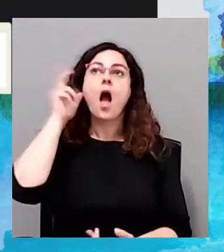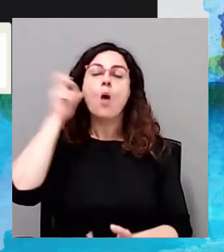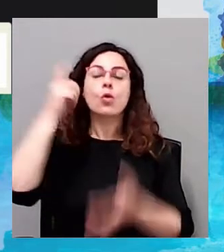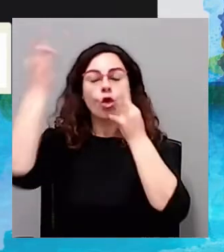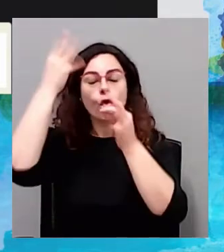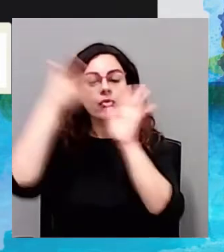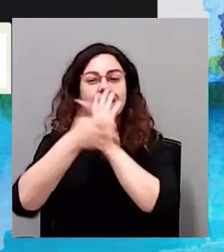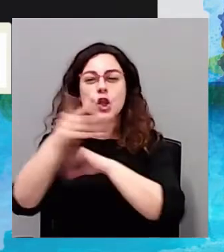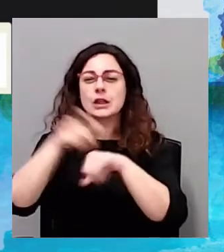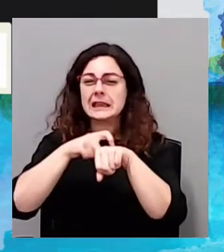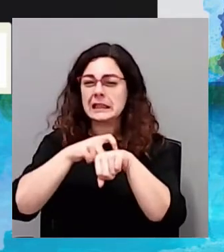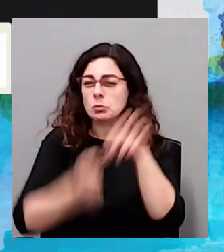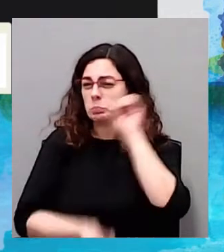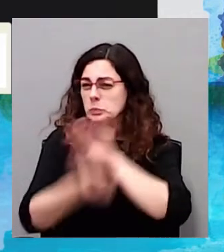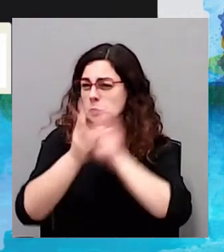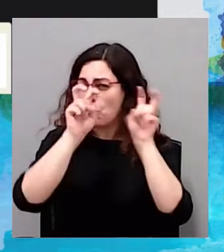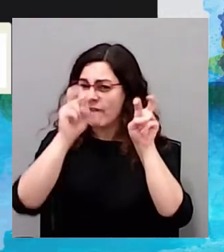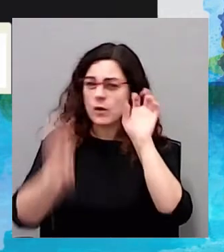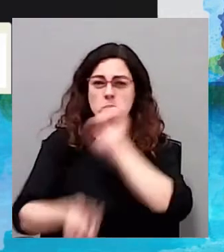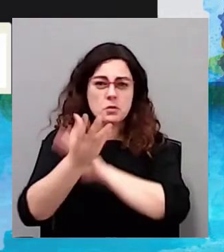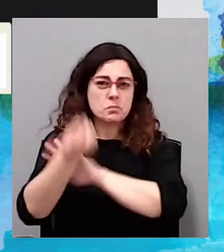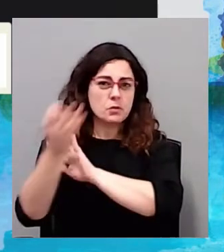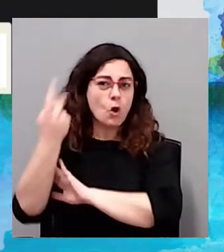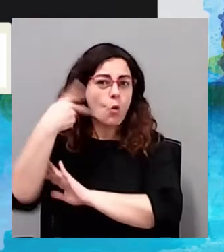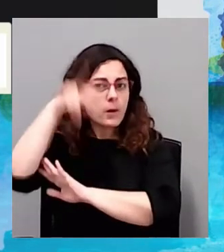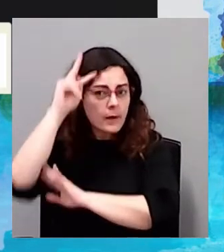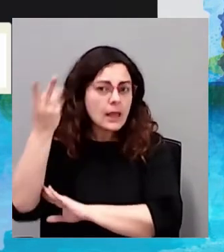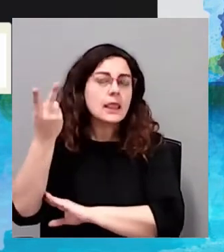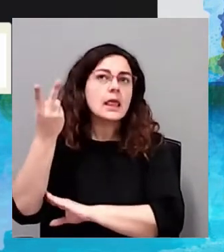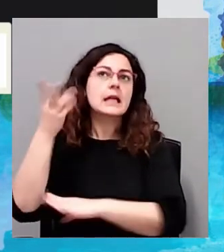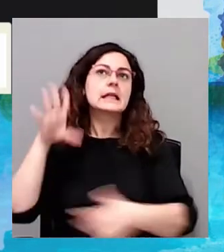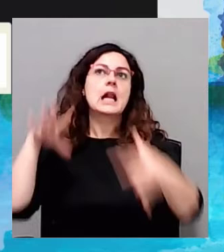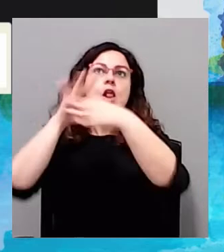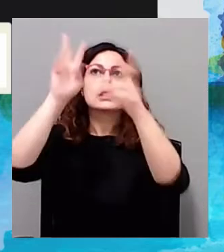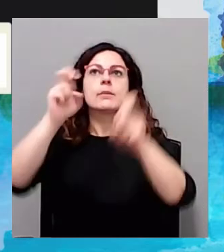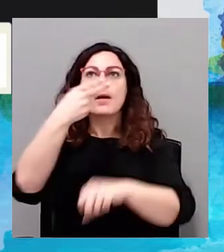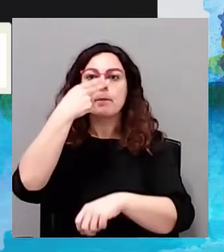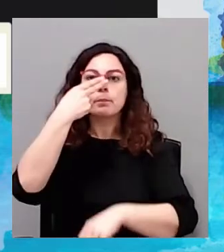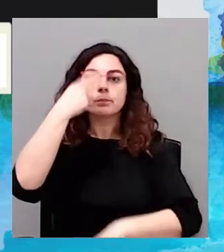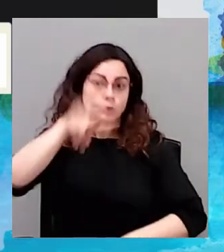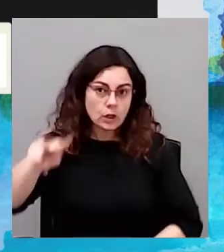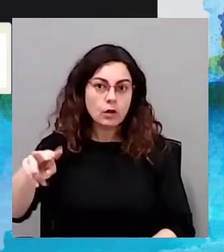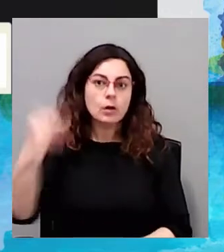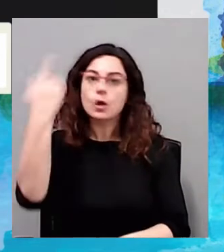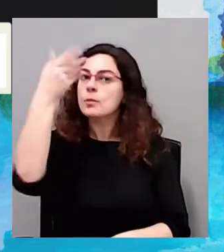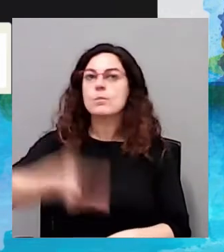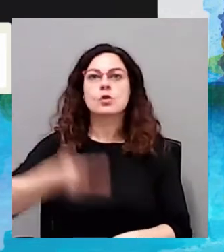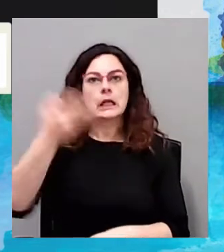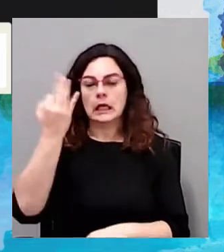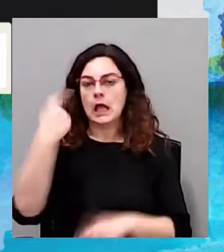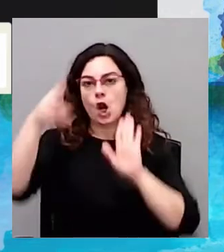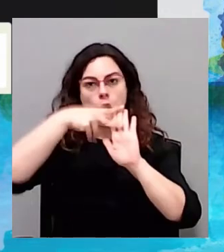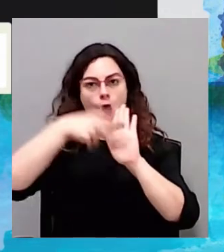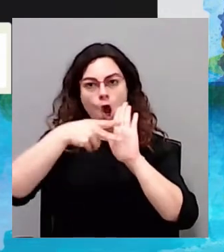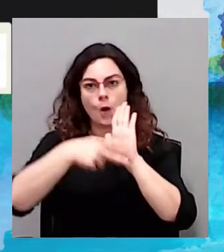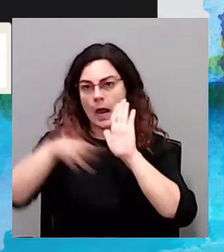tipos de experiencias más inmersivas en el museo, pero siempre es muy importante pues, tener en cuenta estas directrices. Aquí tenemos